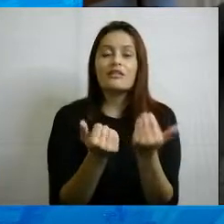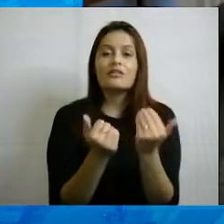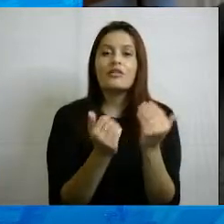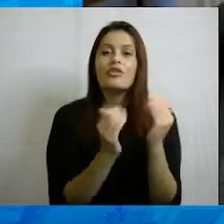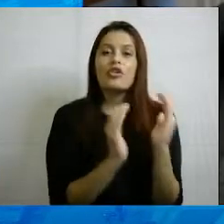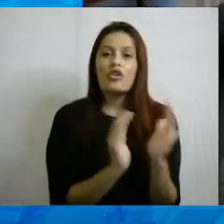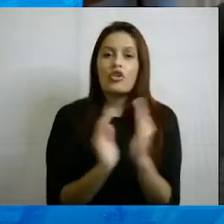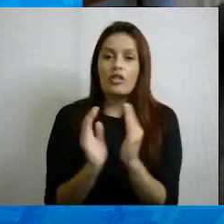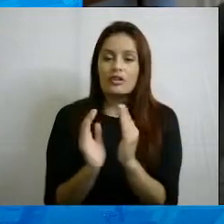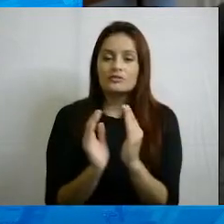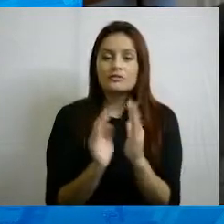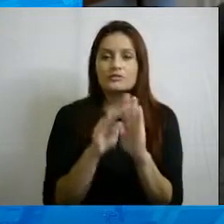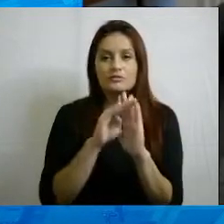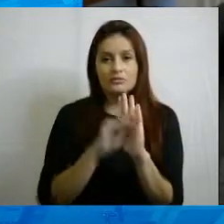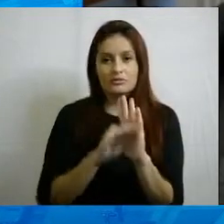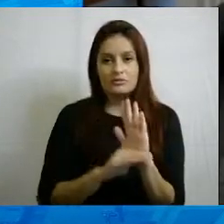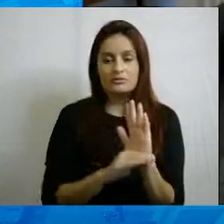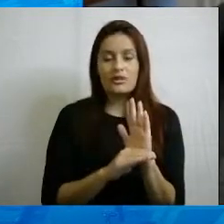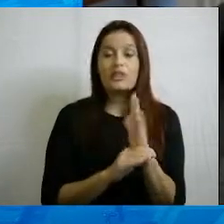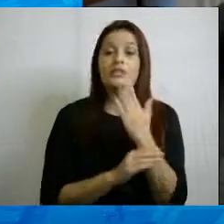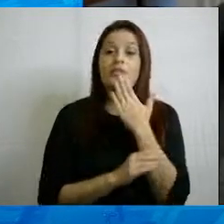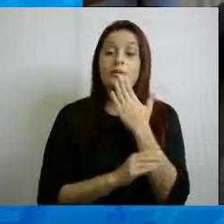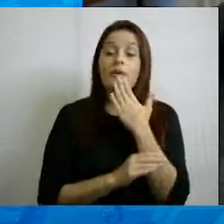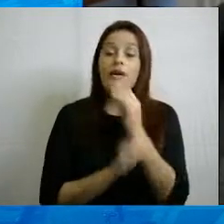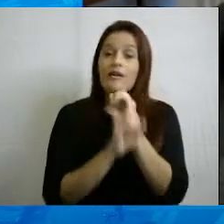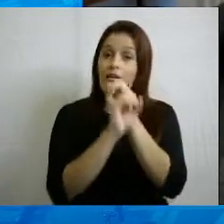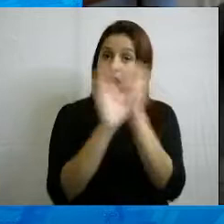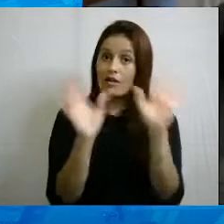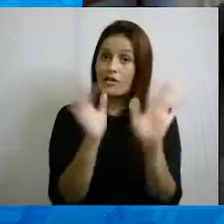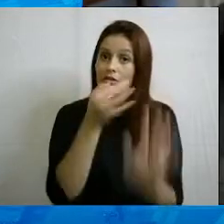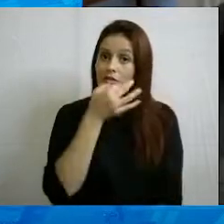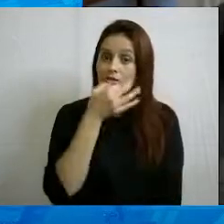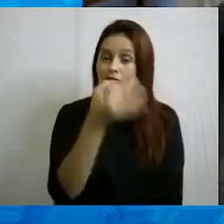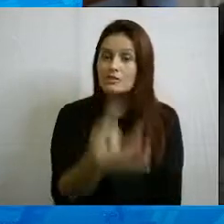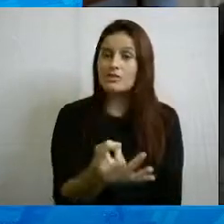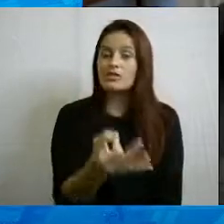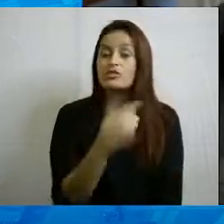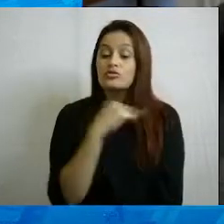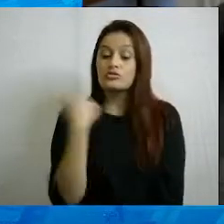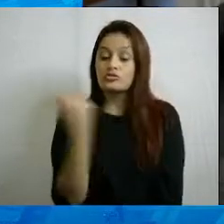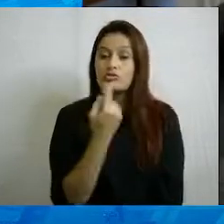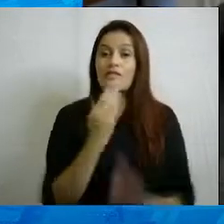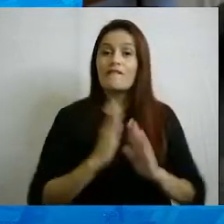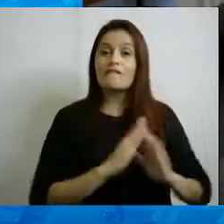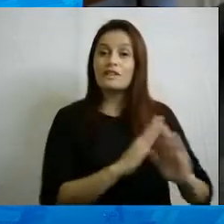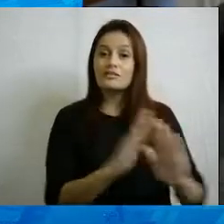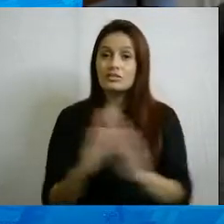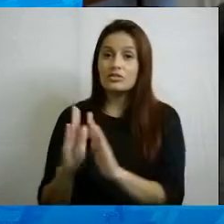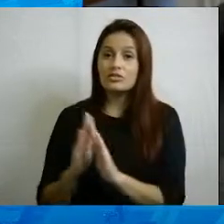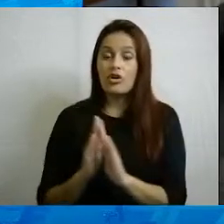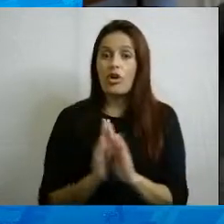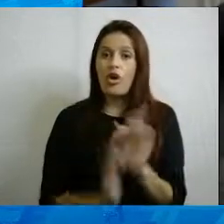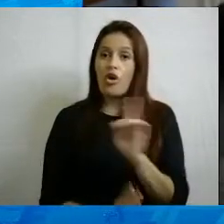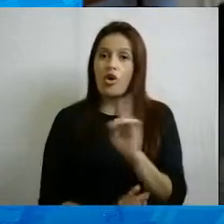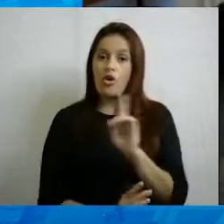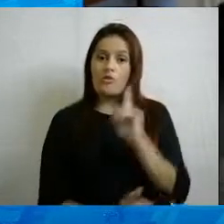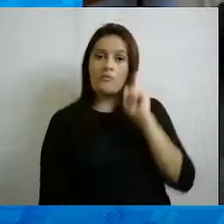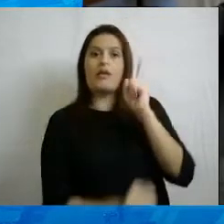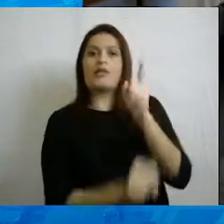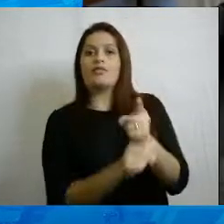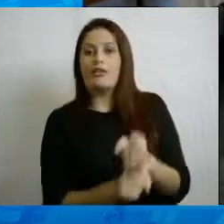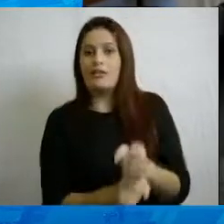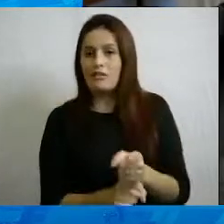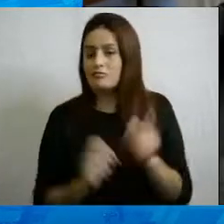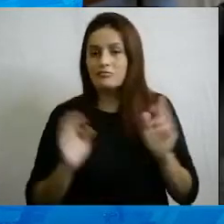muy importante. Y también aclarar de que nosotros como Junta de Vecinos no somos los que estamos imponiendo estas